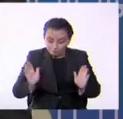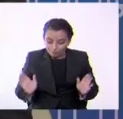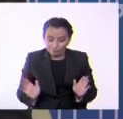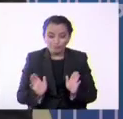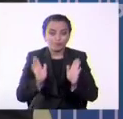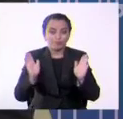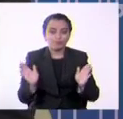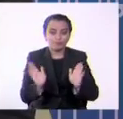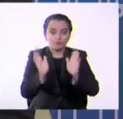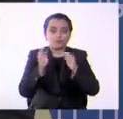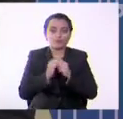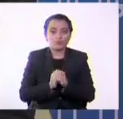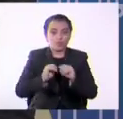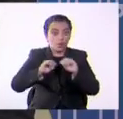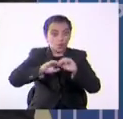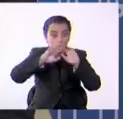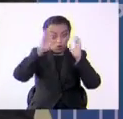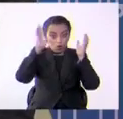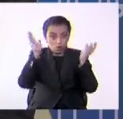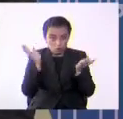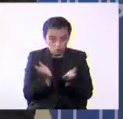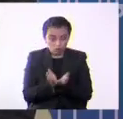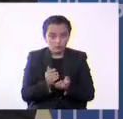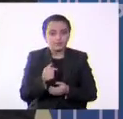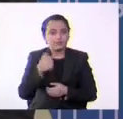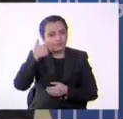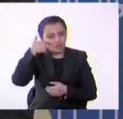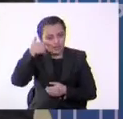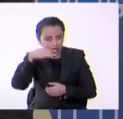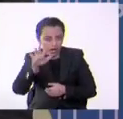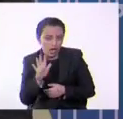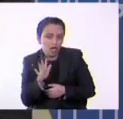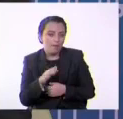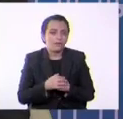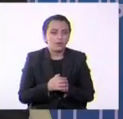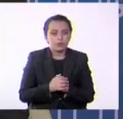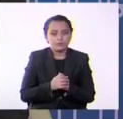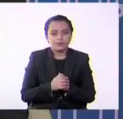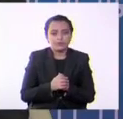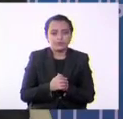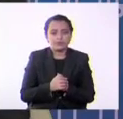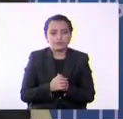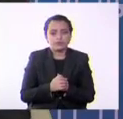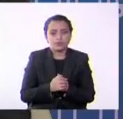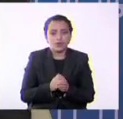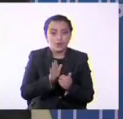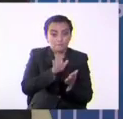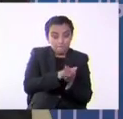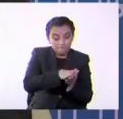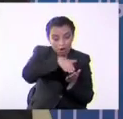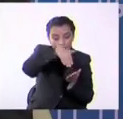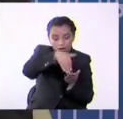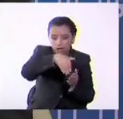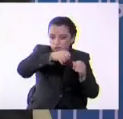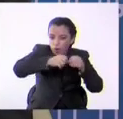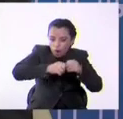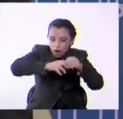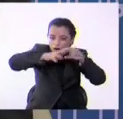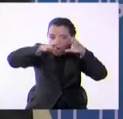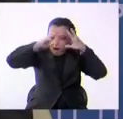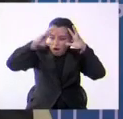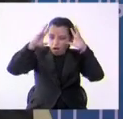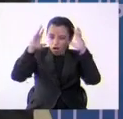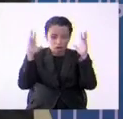En este caso, podríamos situar ejemplos específicos como los megaproyectos, que son